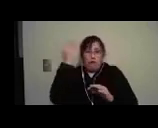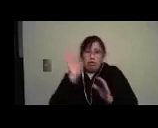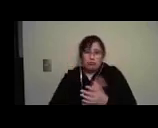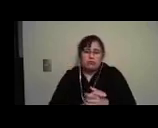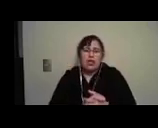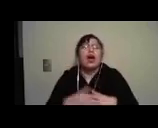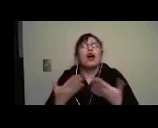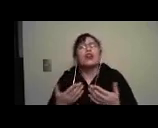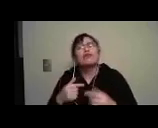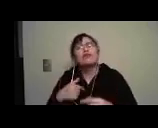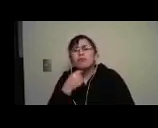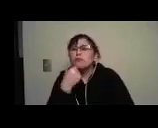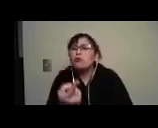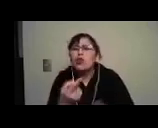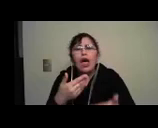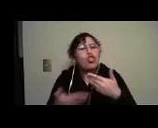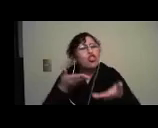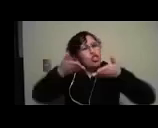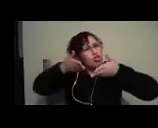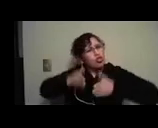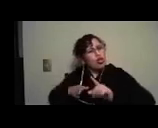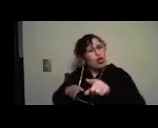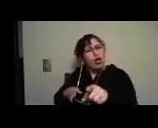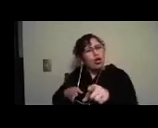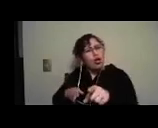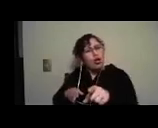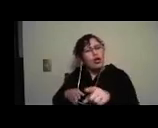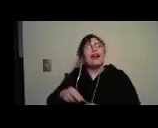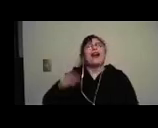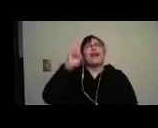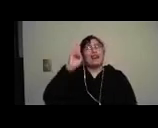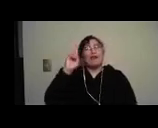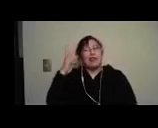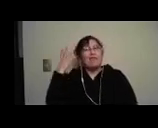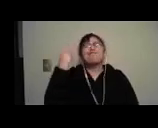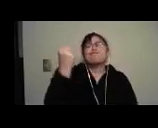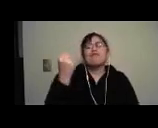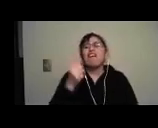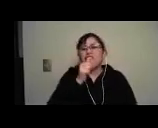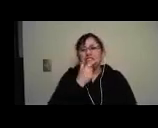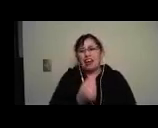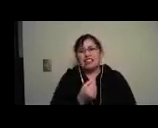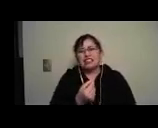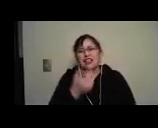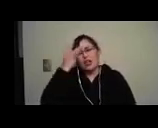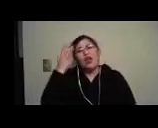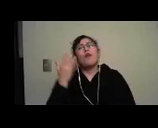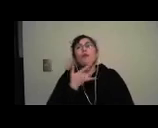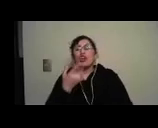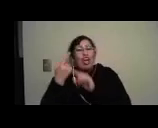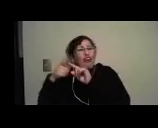¿usted dónde nació? Probablemente ese recuerdo sí lo va a tener mucho más presente, porque corresponde a otro tipo de